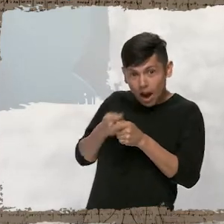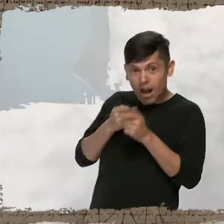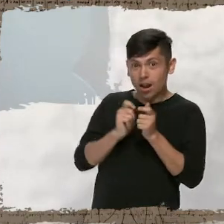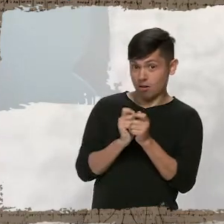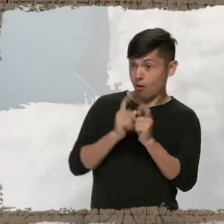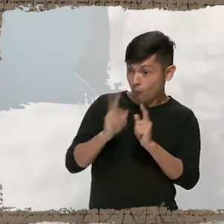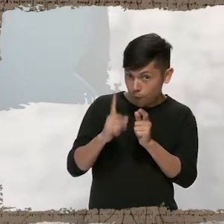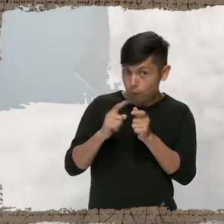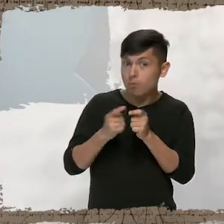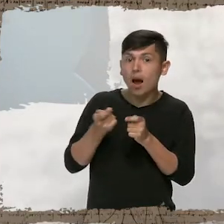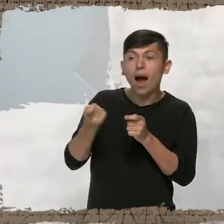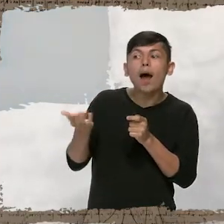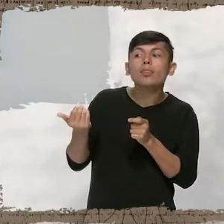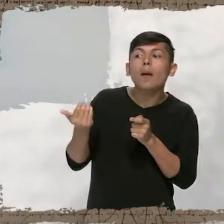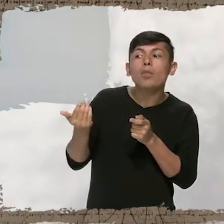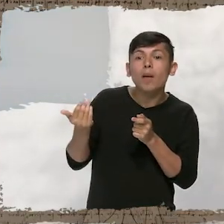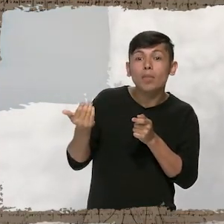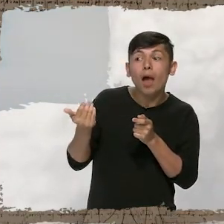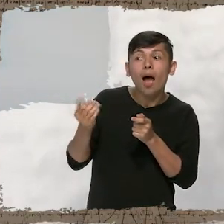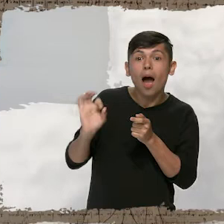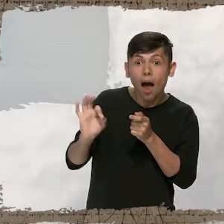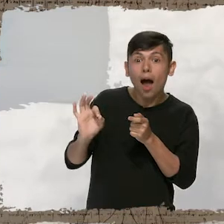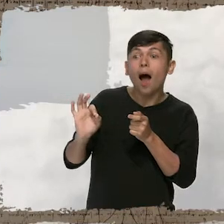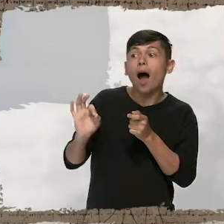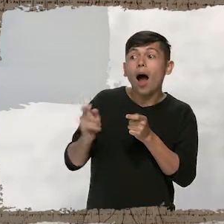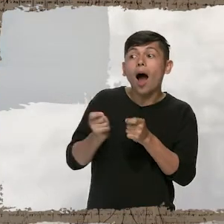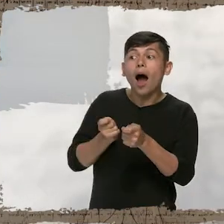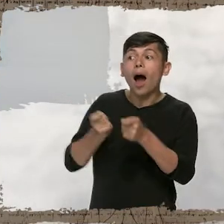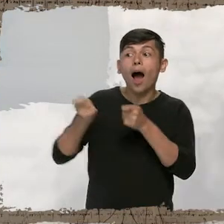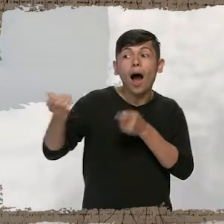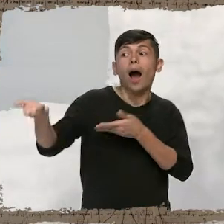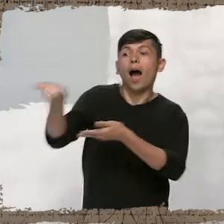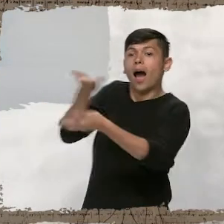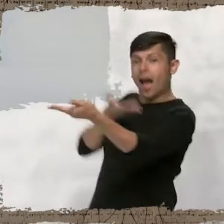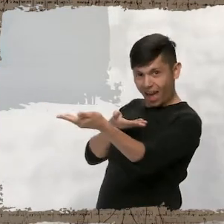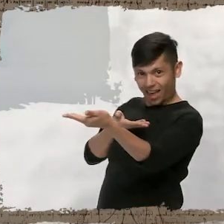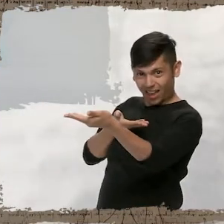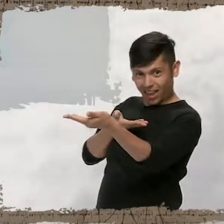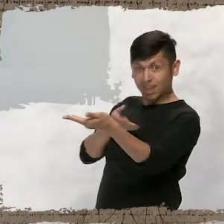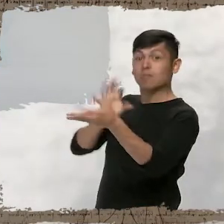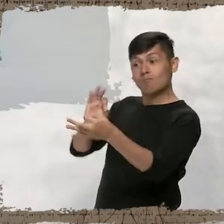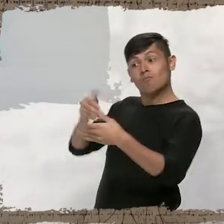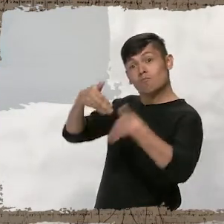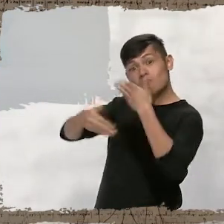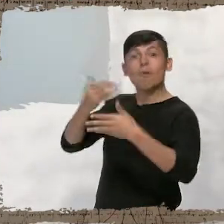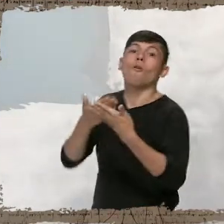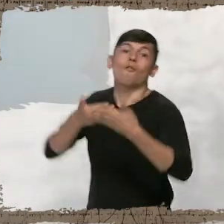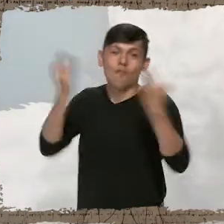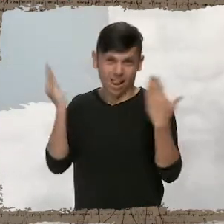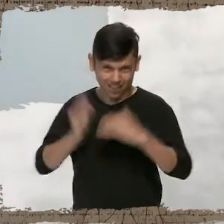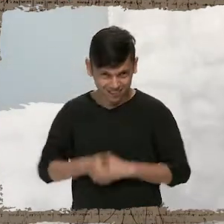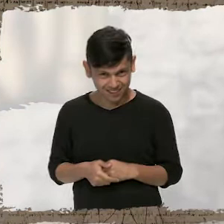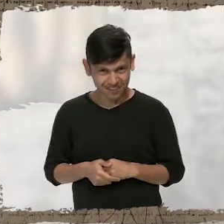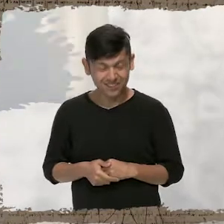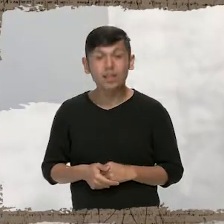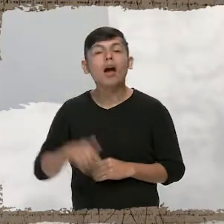quedárselo para chantajearla y conseguir el plato de ravioles y camila su celular y todos felices por siempre